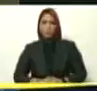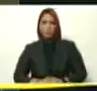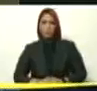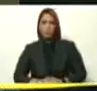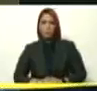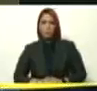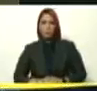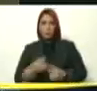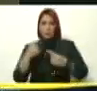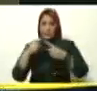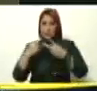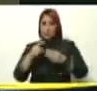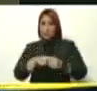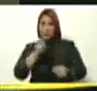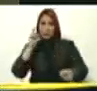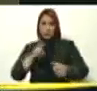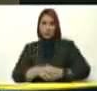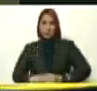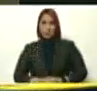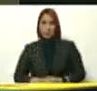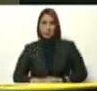Causas externas.